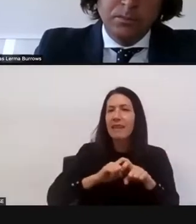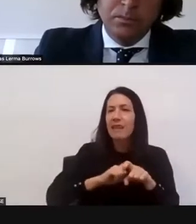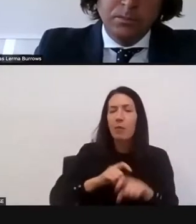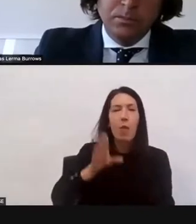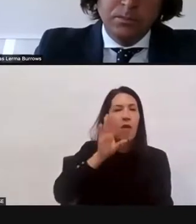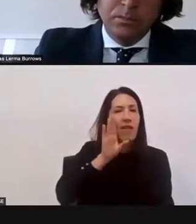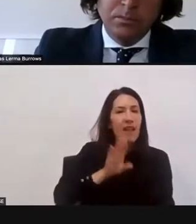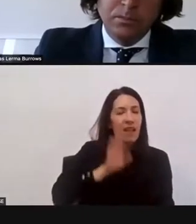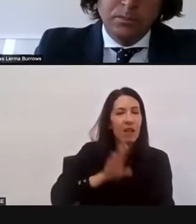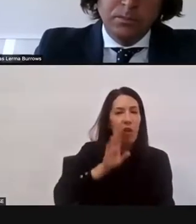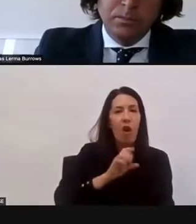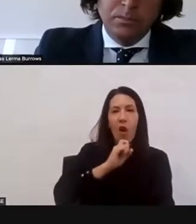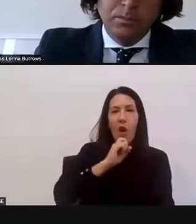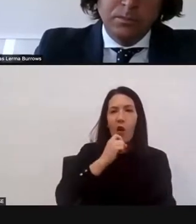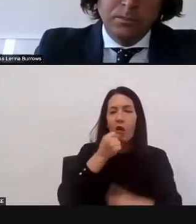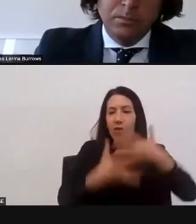porque evidentemente